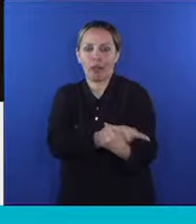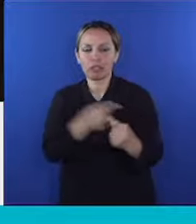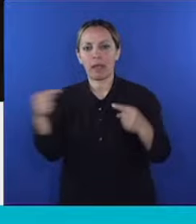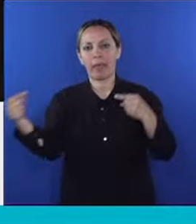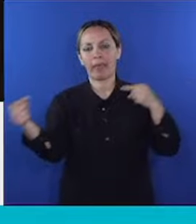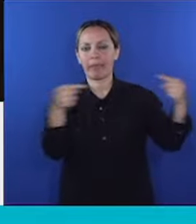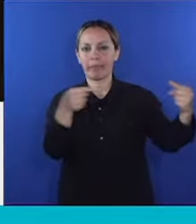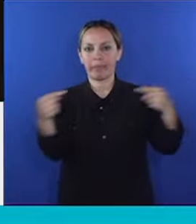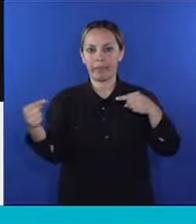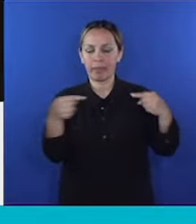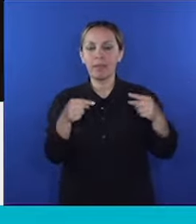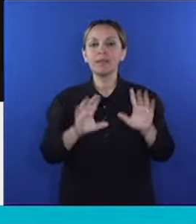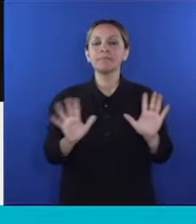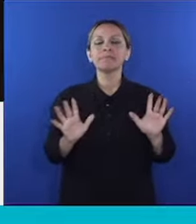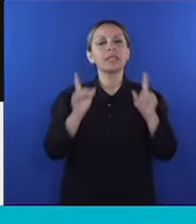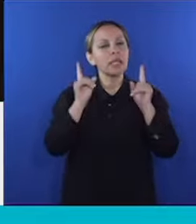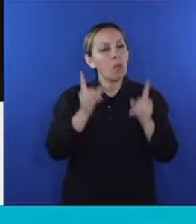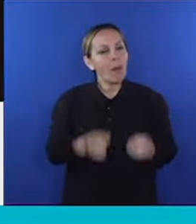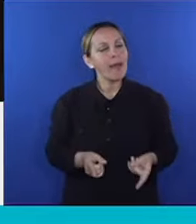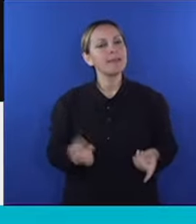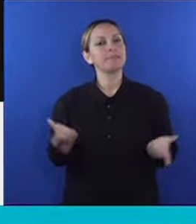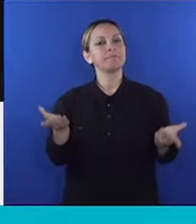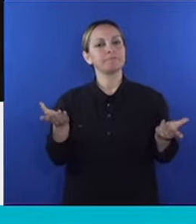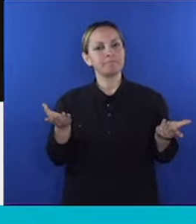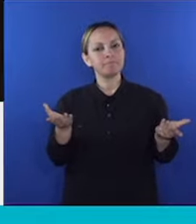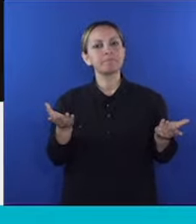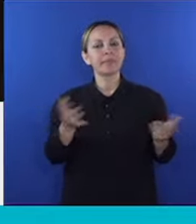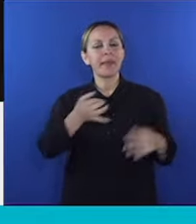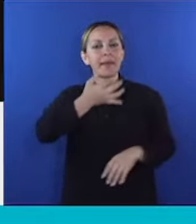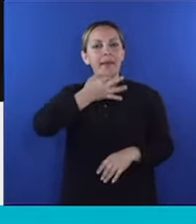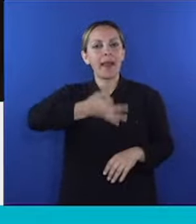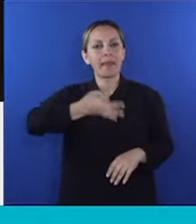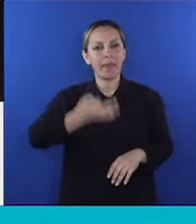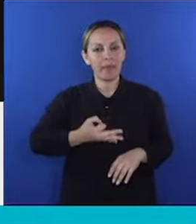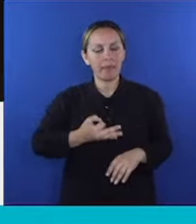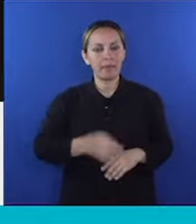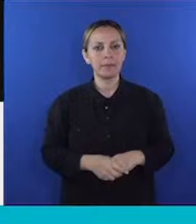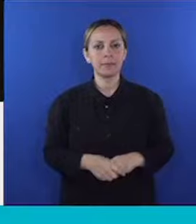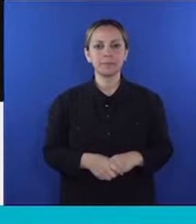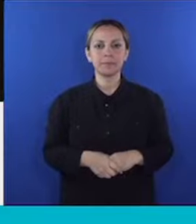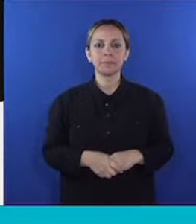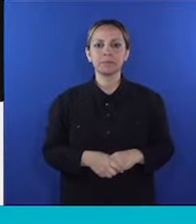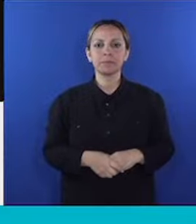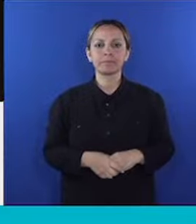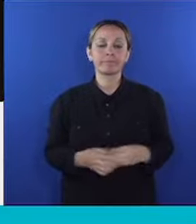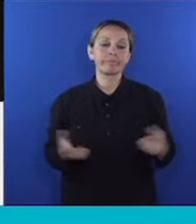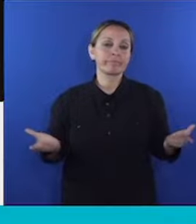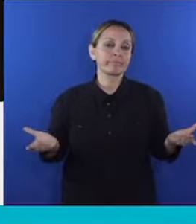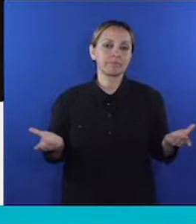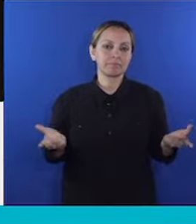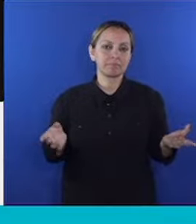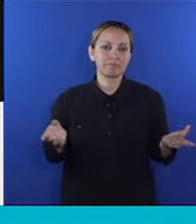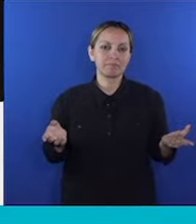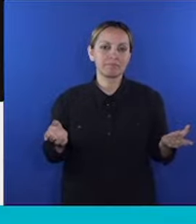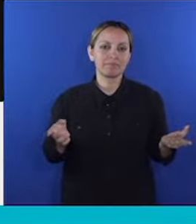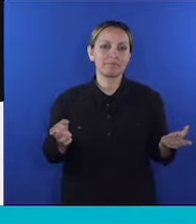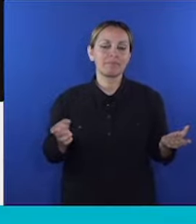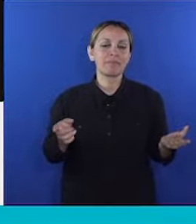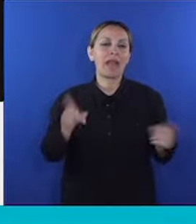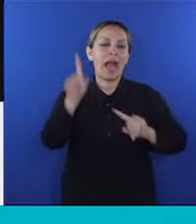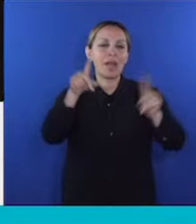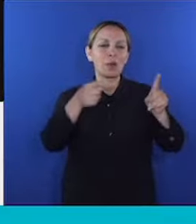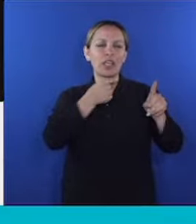de este país y sin embargo la realidad es la que por más que se trate de